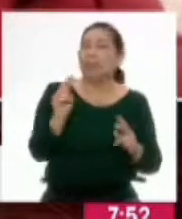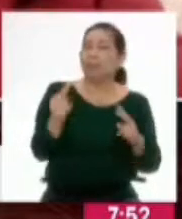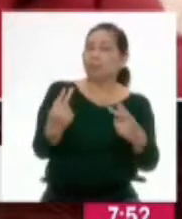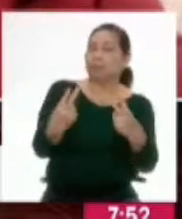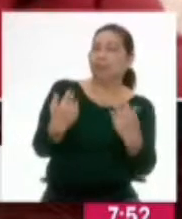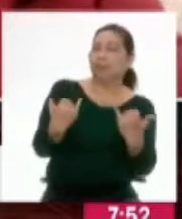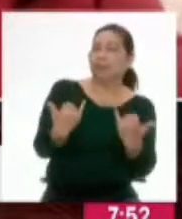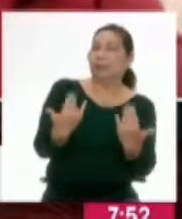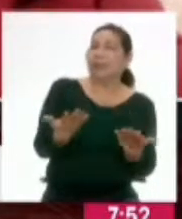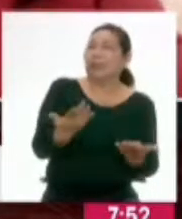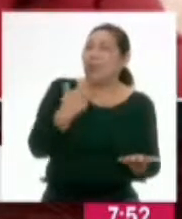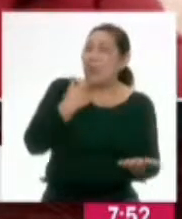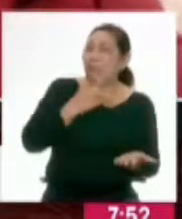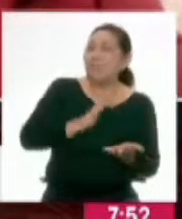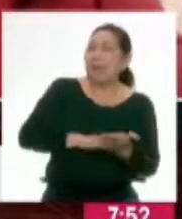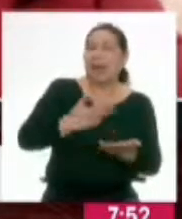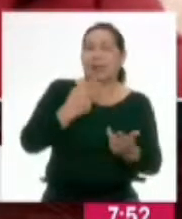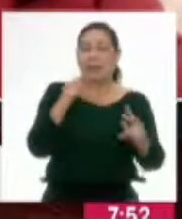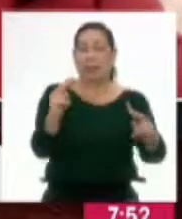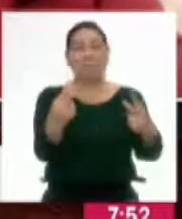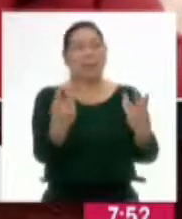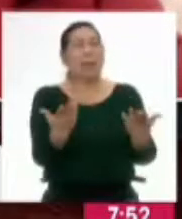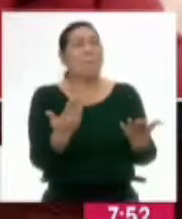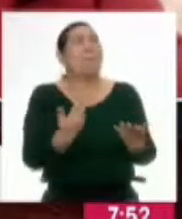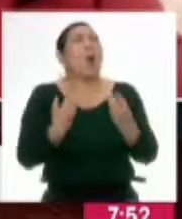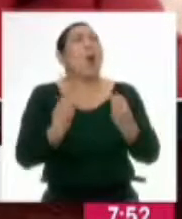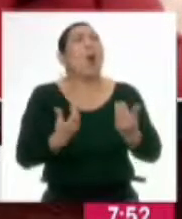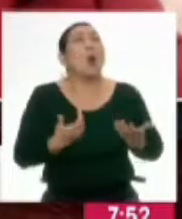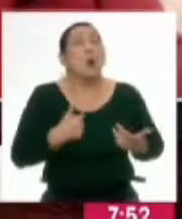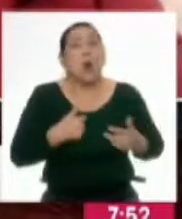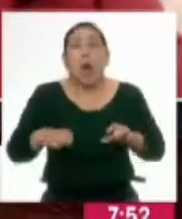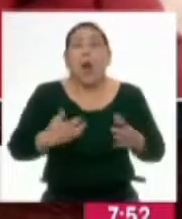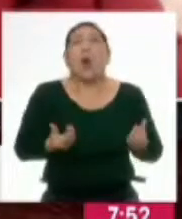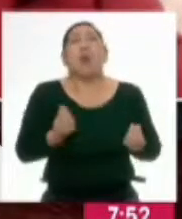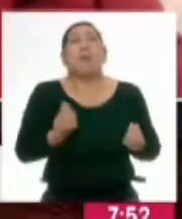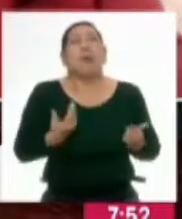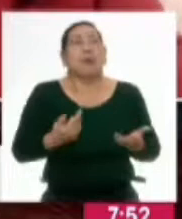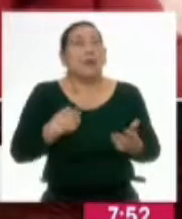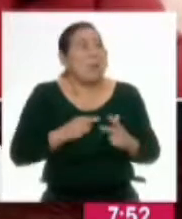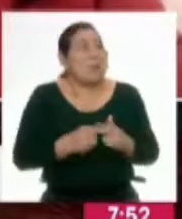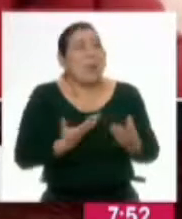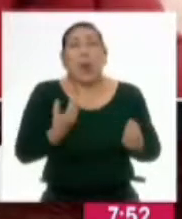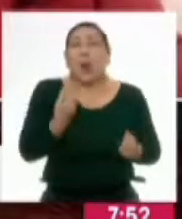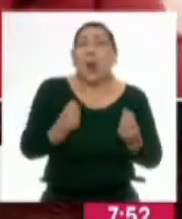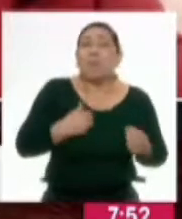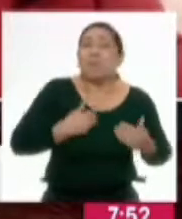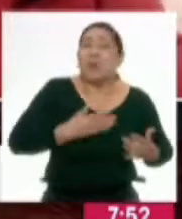que no la está pasando bien nos está viendo y dice, pero ¿cómo hago? ¿Por dónde comienzo?